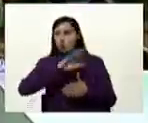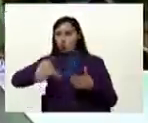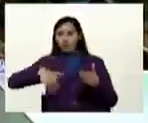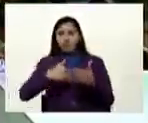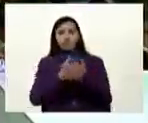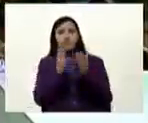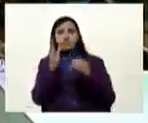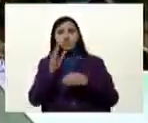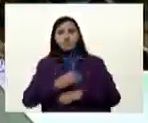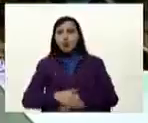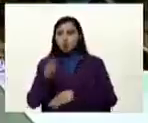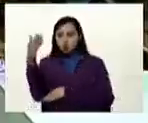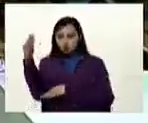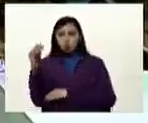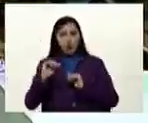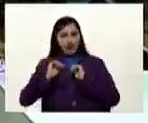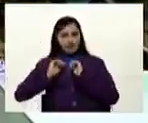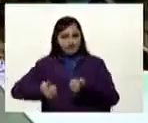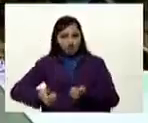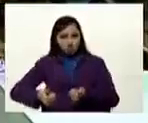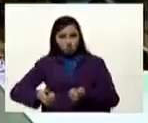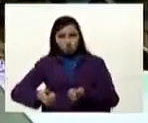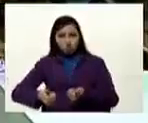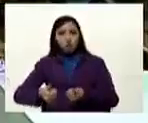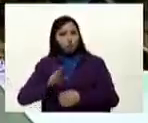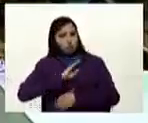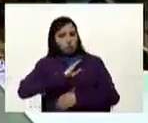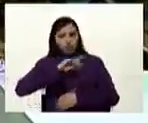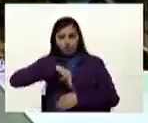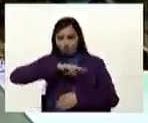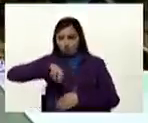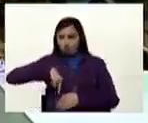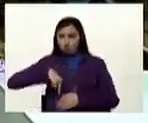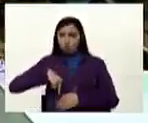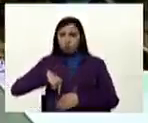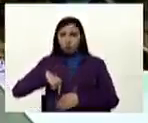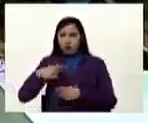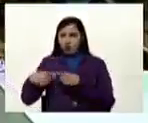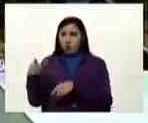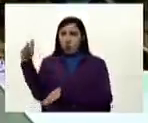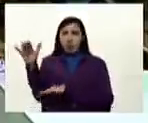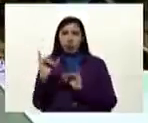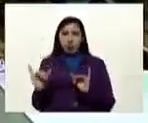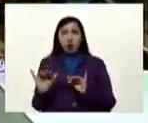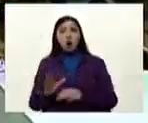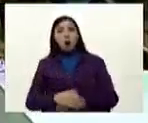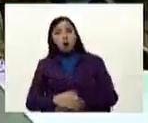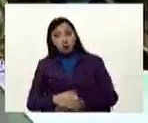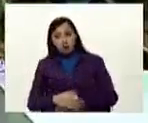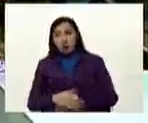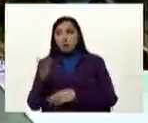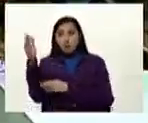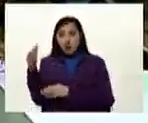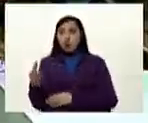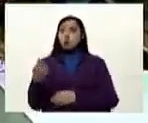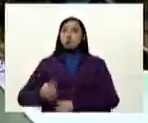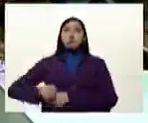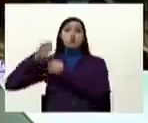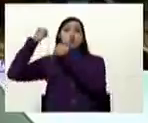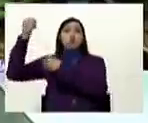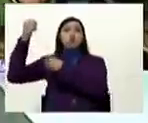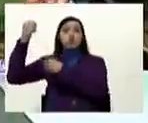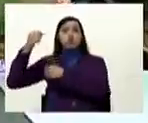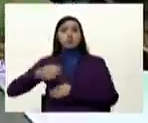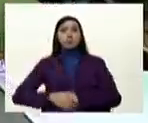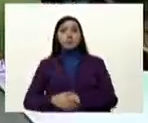Fue el tricolor original. Esa es nuestra bandera. No es cualquier bandera. Por eso esa bandera tenemos que levantarla